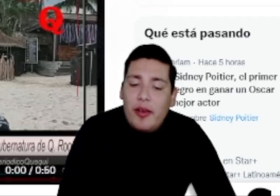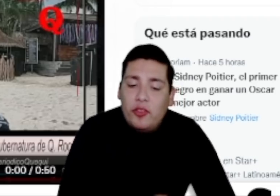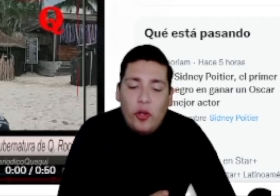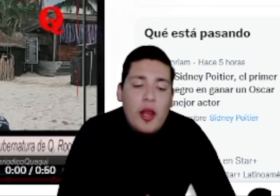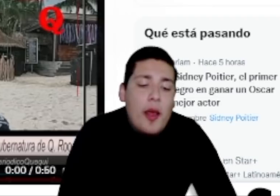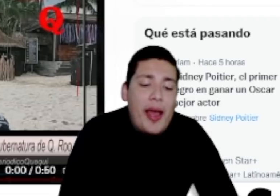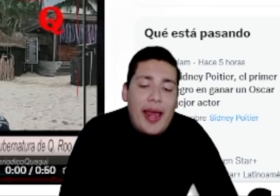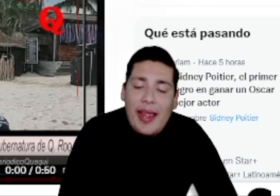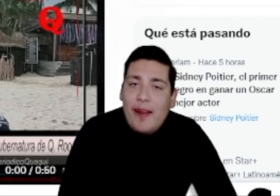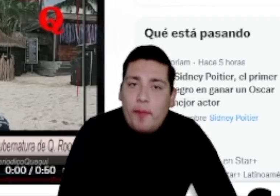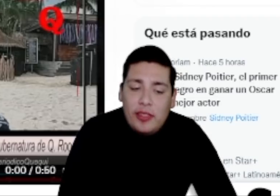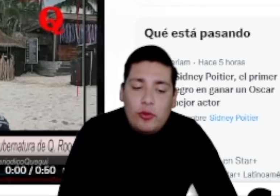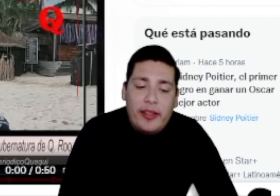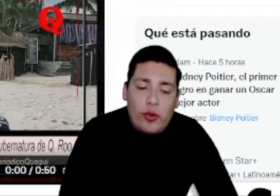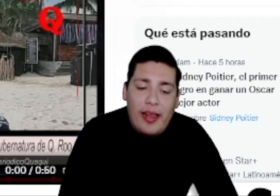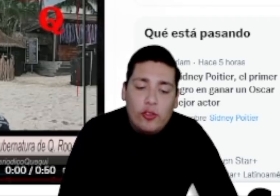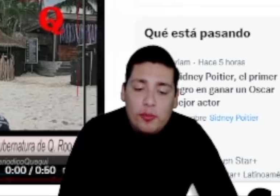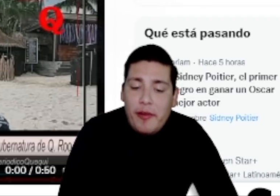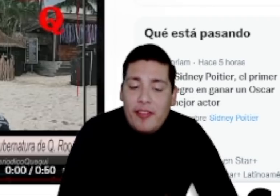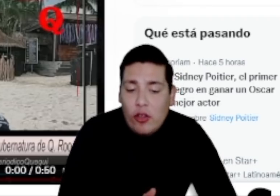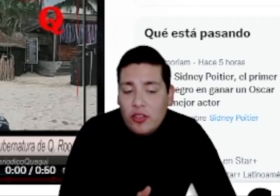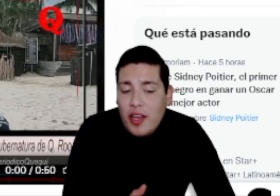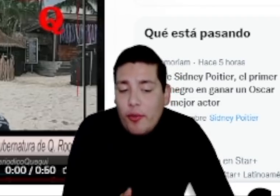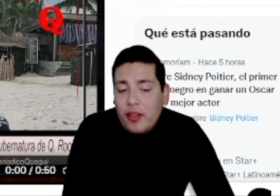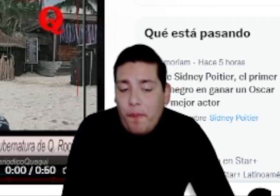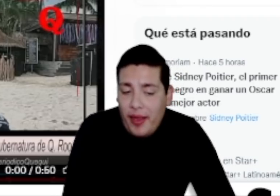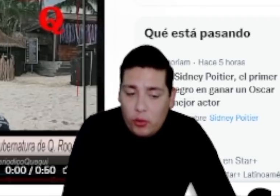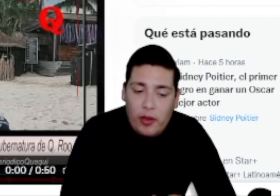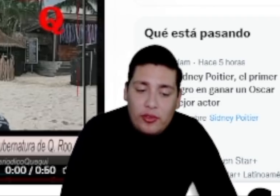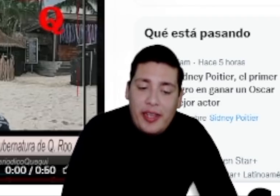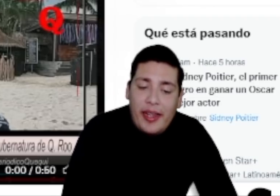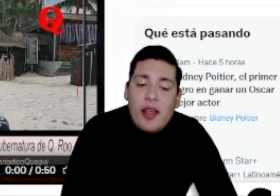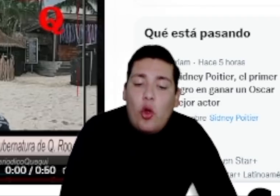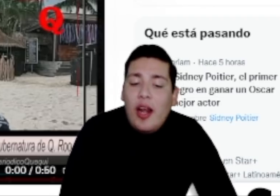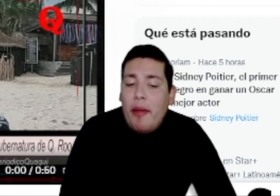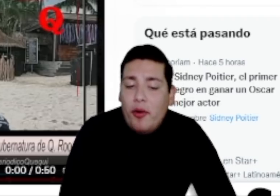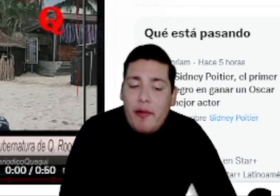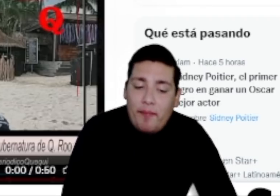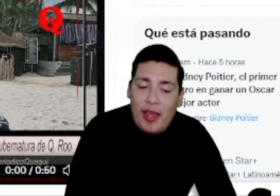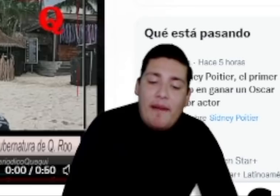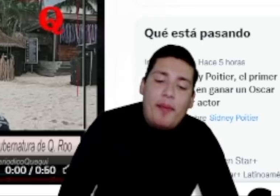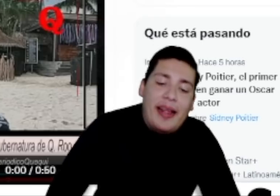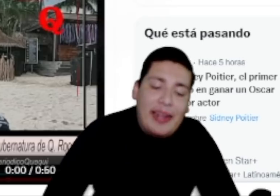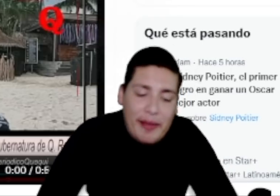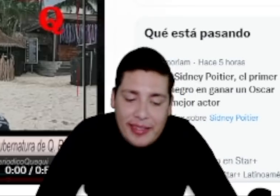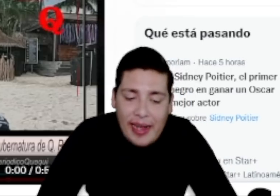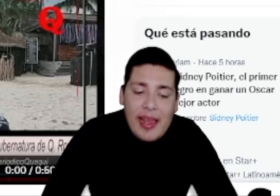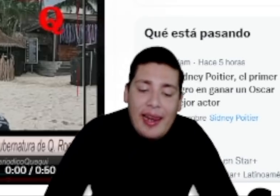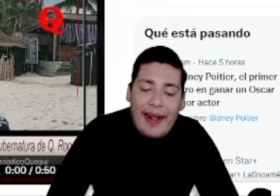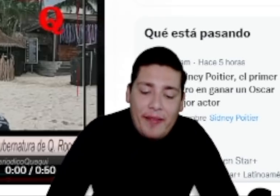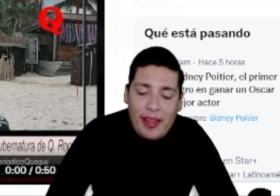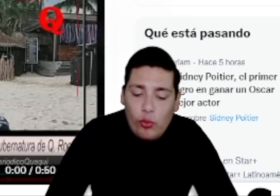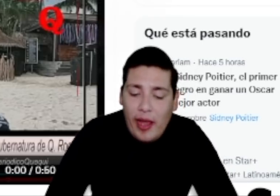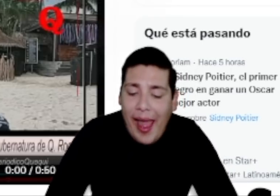de coalición para el proceso electoral 2022, y Roberto Palazuelos sigue con la mano levantada para encabezar